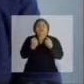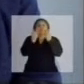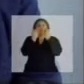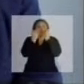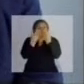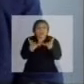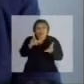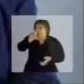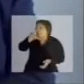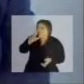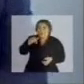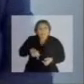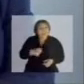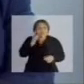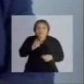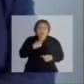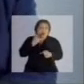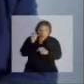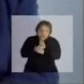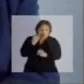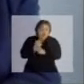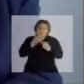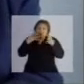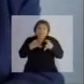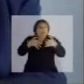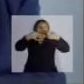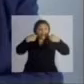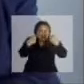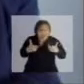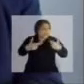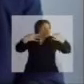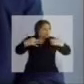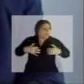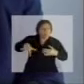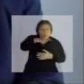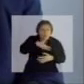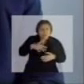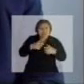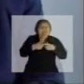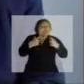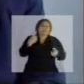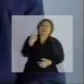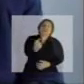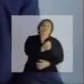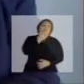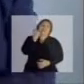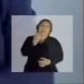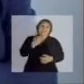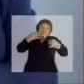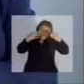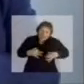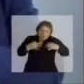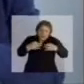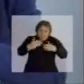Porque es obvio Que el Estado Tiene que luchar Por asegurar La seguridad Pero es elemental Que hay una